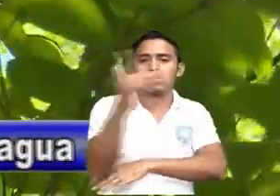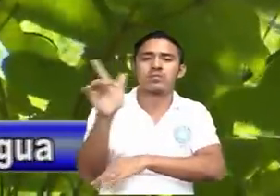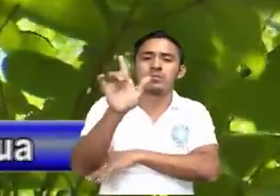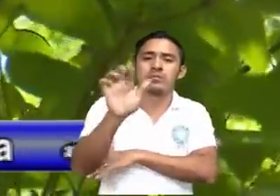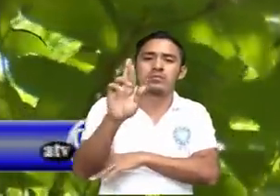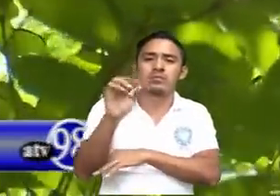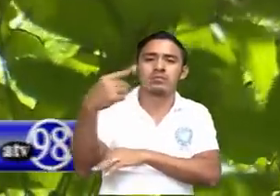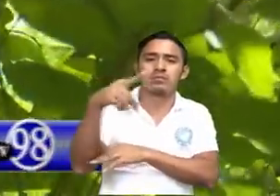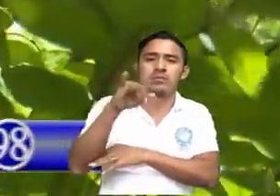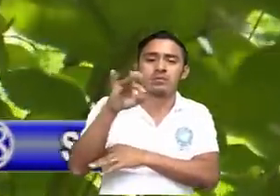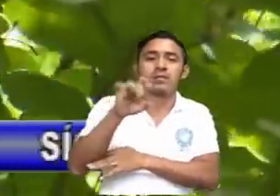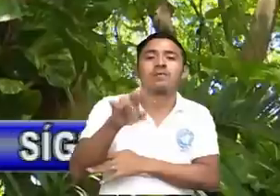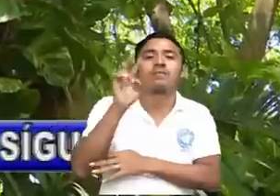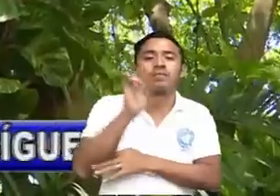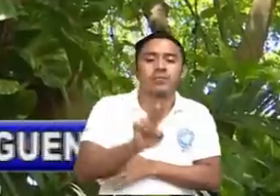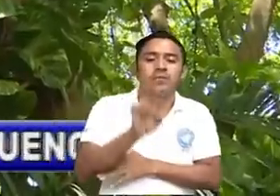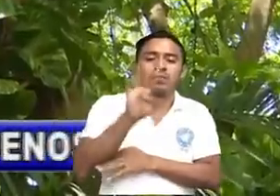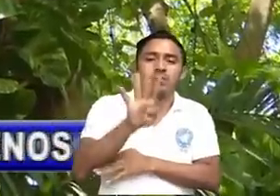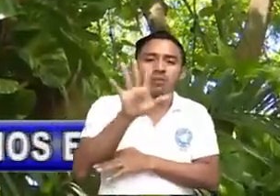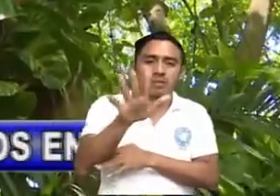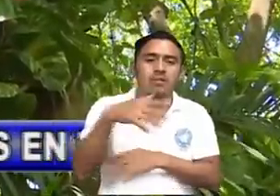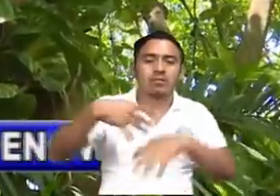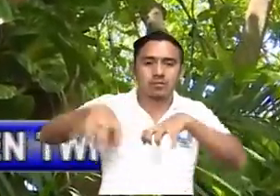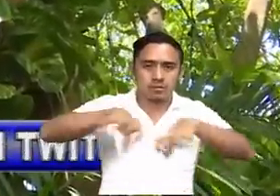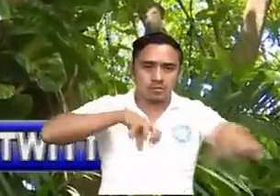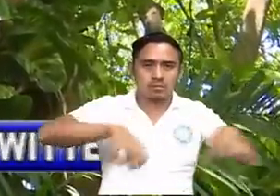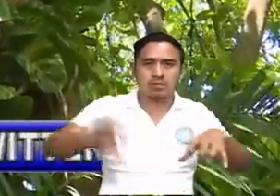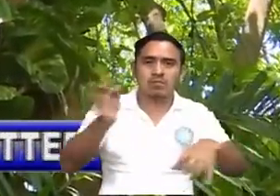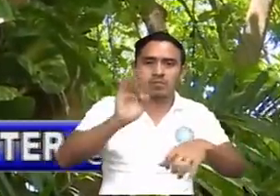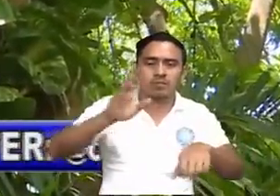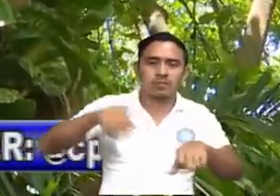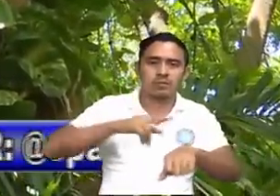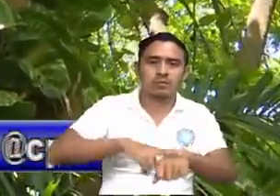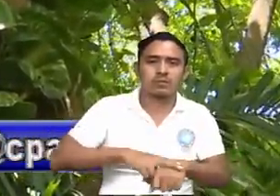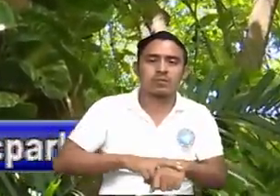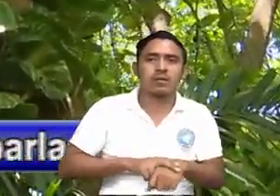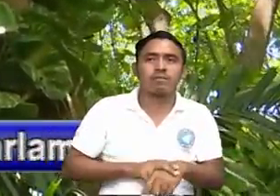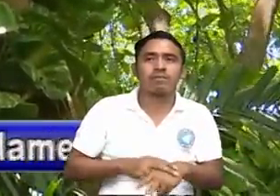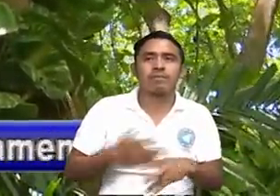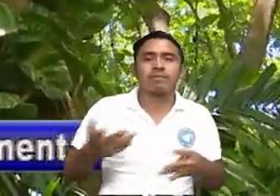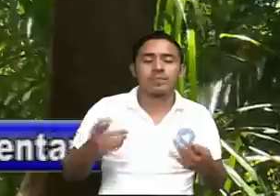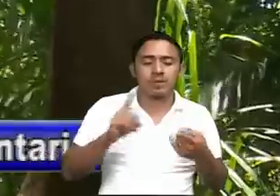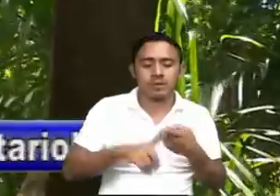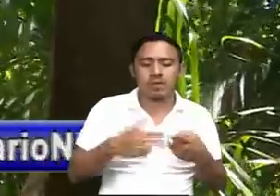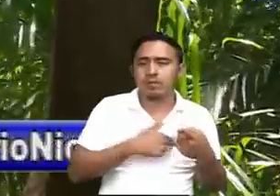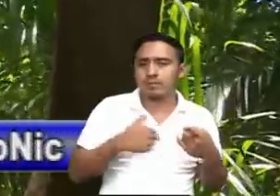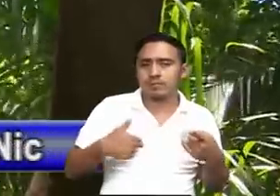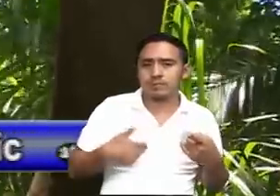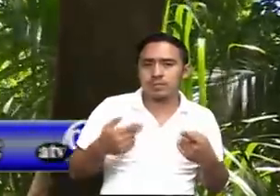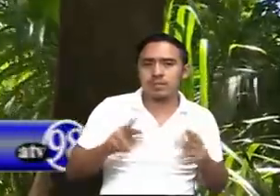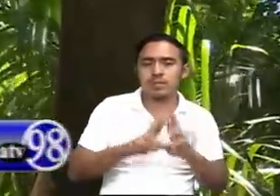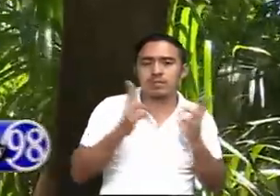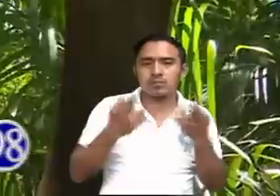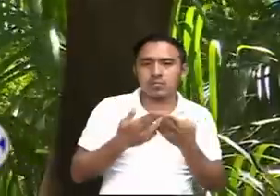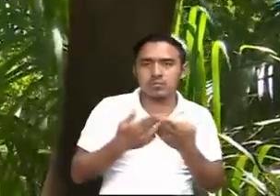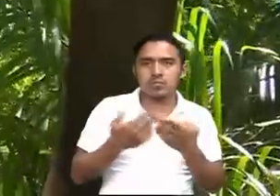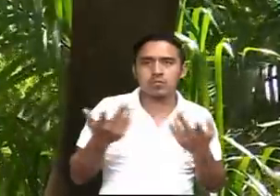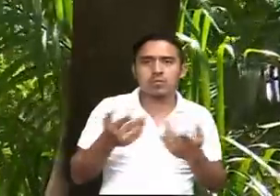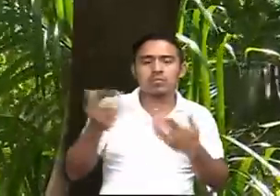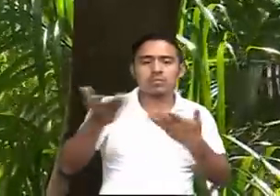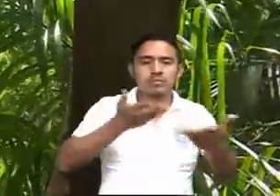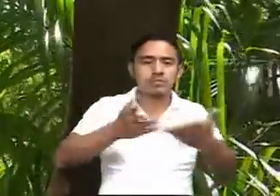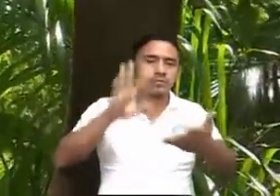con la realización de 245 actividades a nivel nacional, entre estas la realización de un encuentro de intercambio